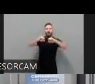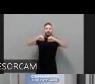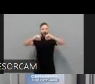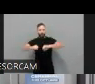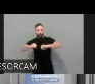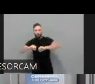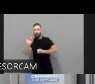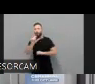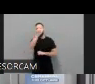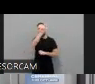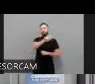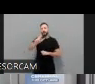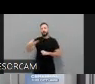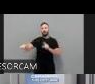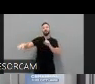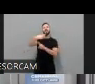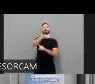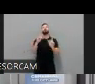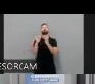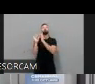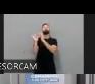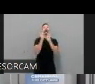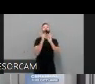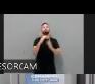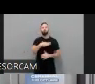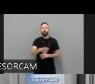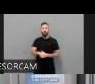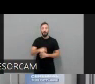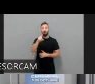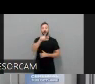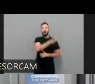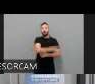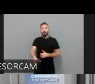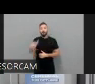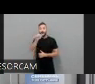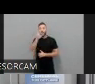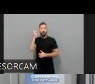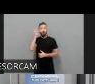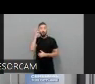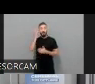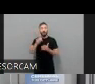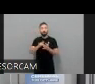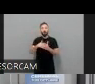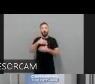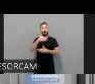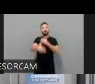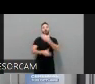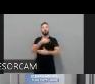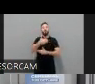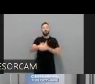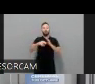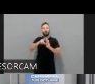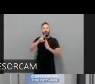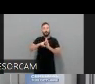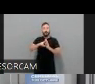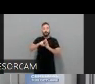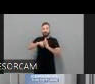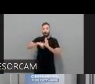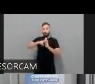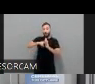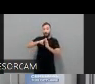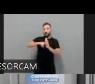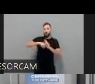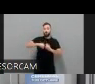persona que tenga en su entorno, ayuda al niño y a la niña a fortalecer los procesos de regulación y crea un entorno de